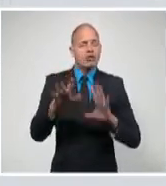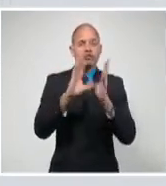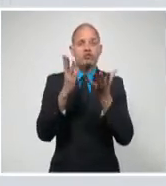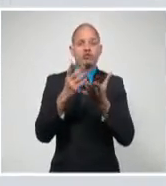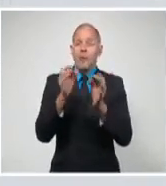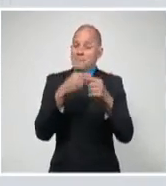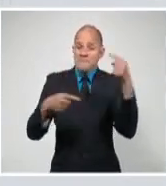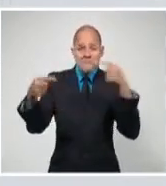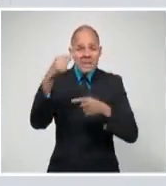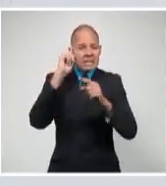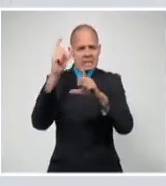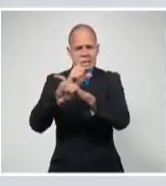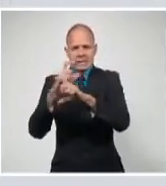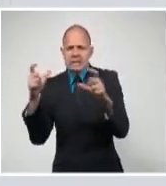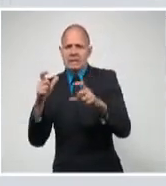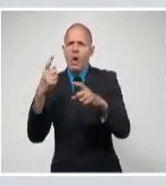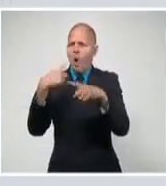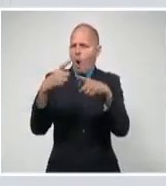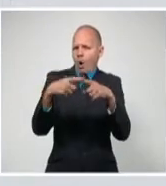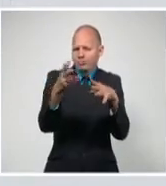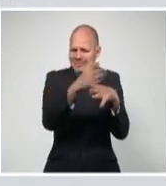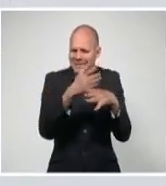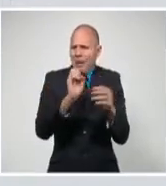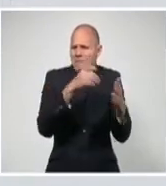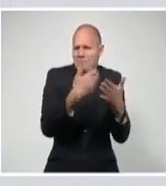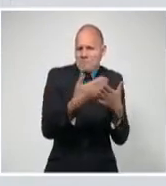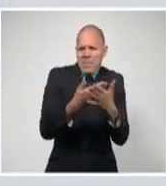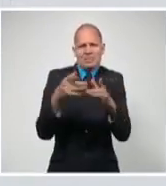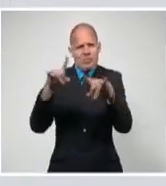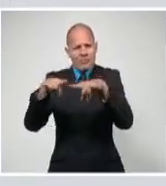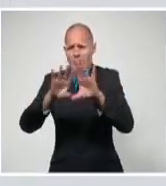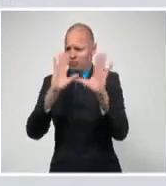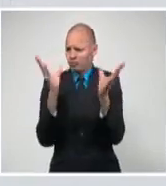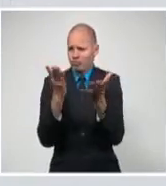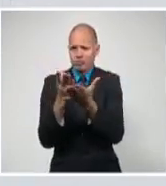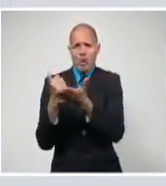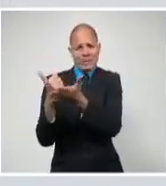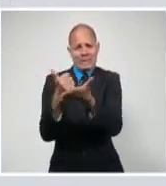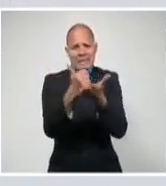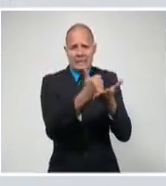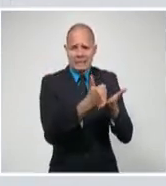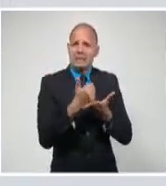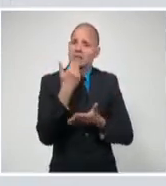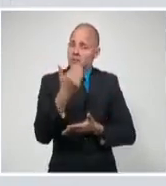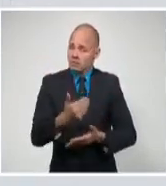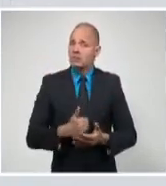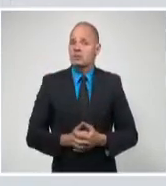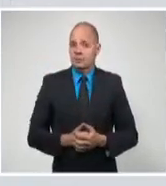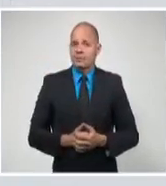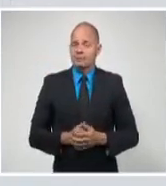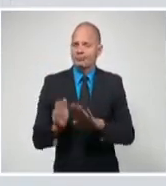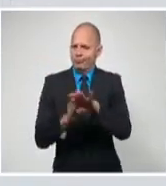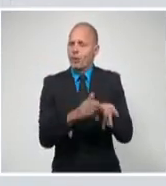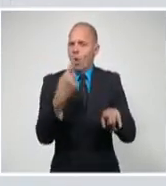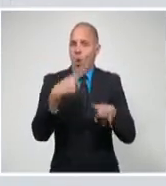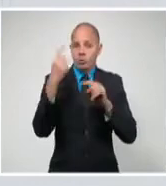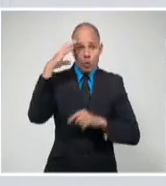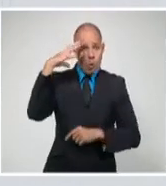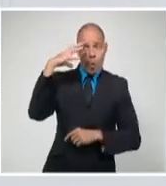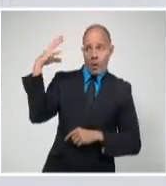entre científicos, disciplinas e instituciones. Otro aspecto muy importante ha sido la gestión coordinada entre el gobierno y la